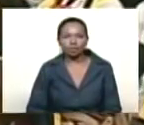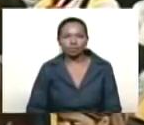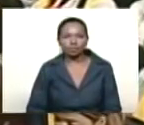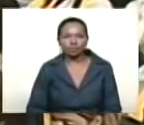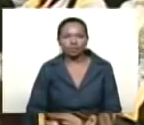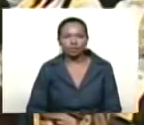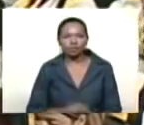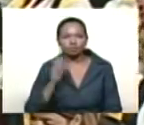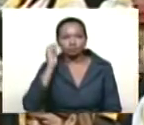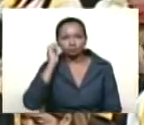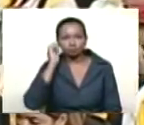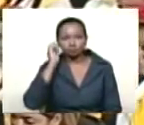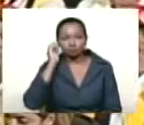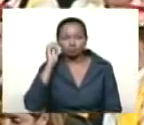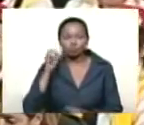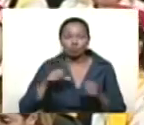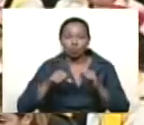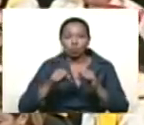Así que junto a Cuba,